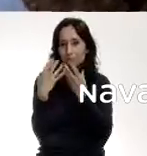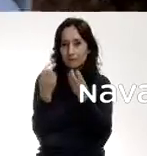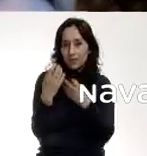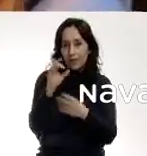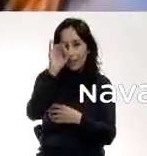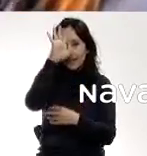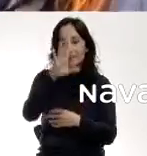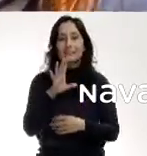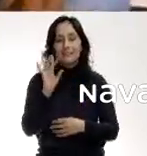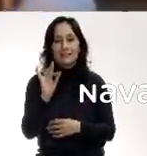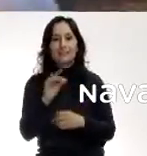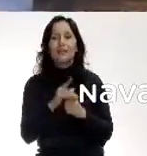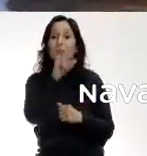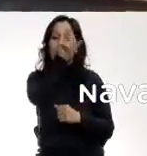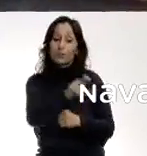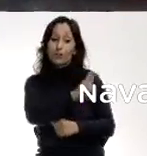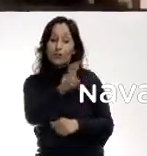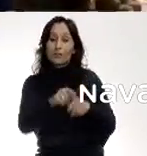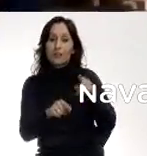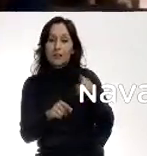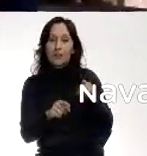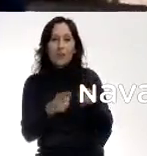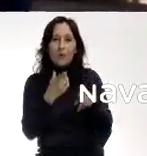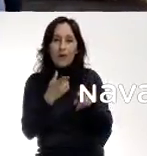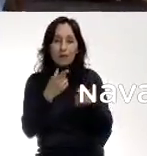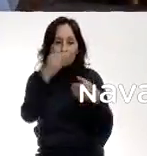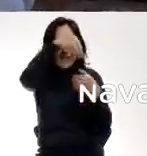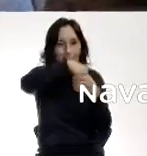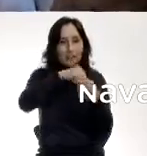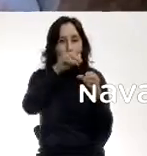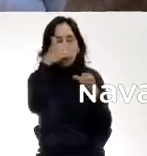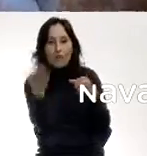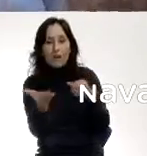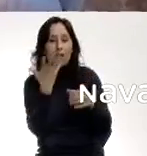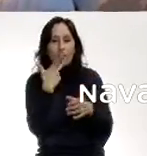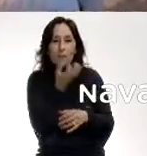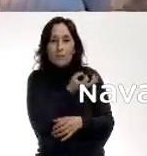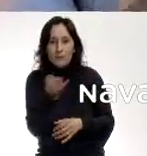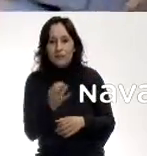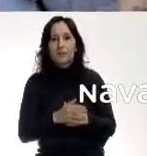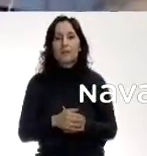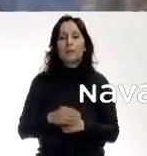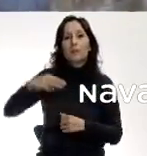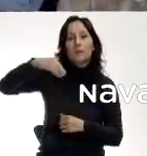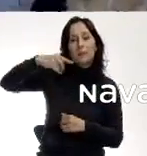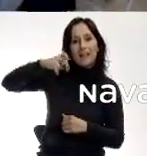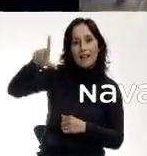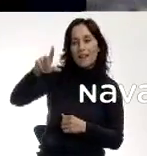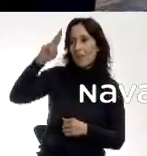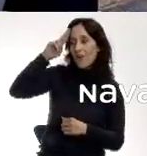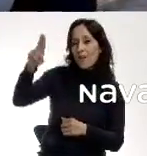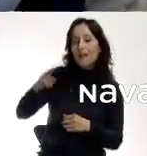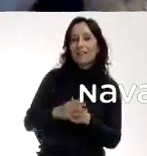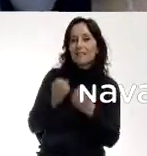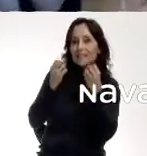voy a dejar con uno que conoce perfectamente todos los entresijos del interior y del exterior de la iglesia. Miguel. Hola Miguel. Hola,